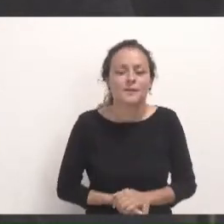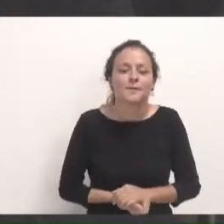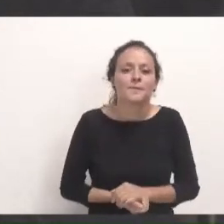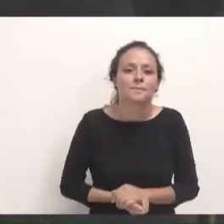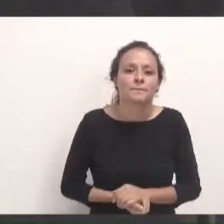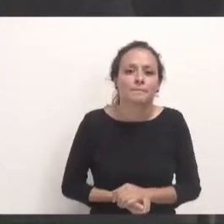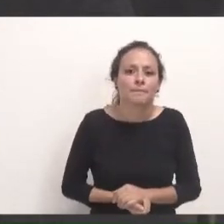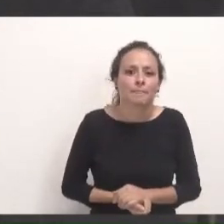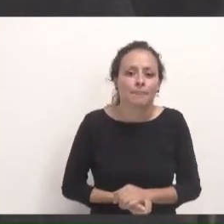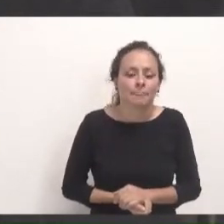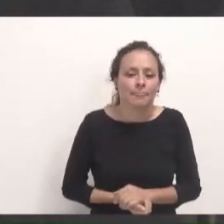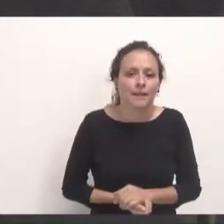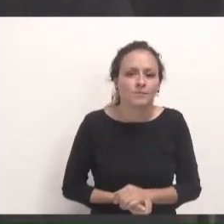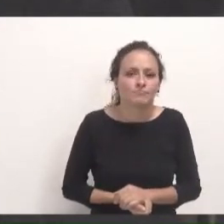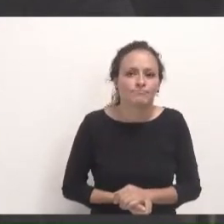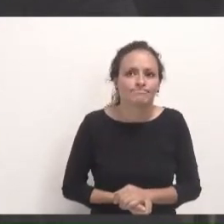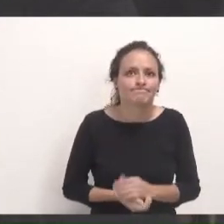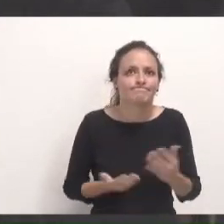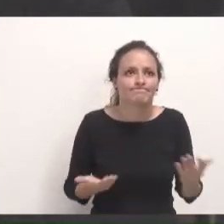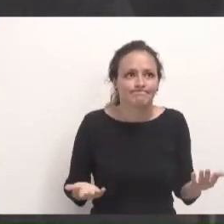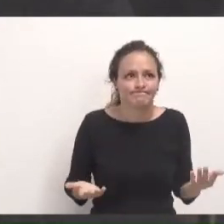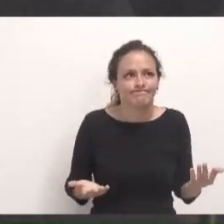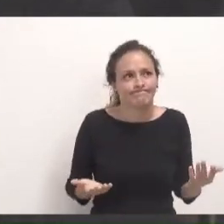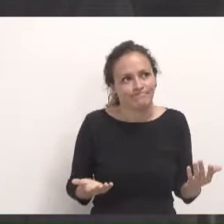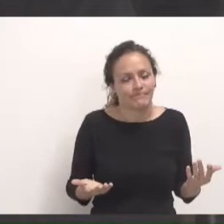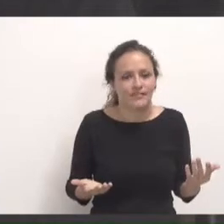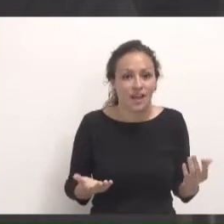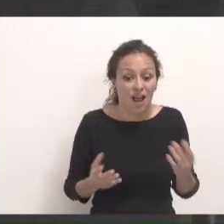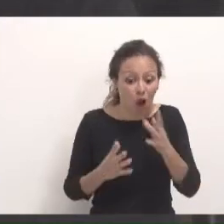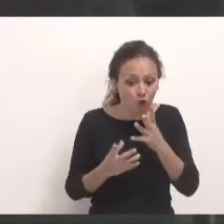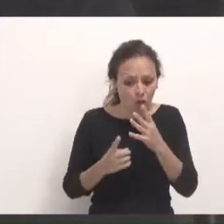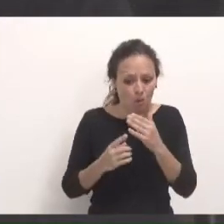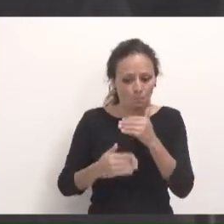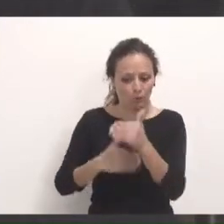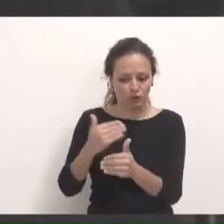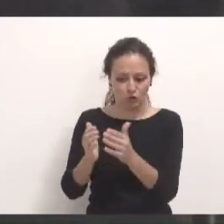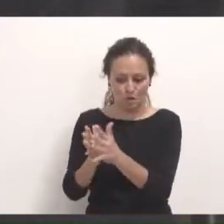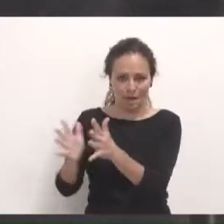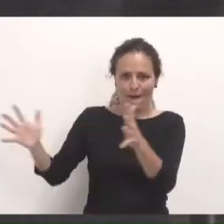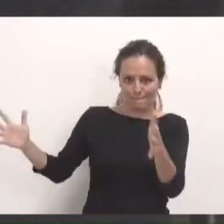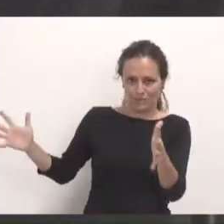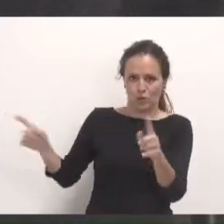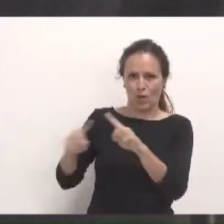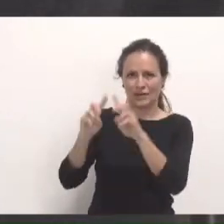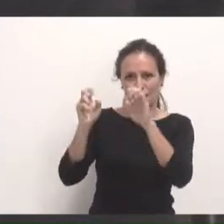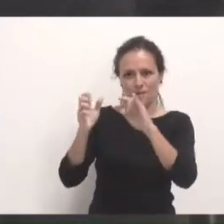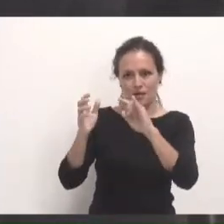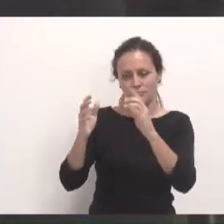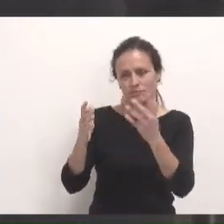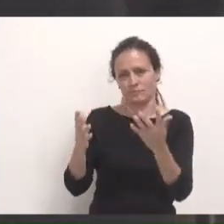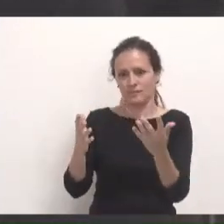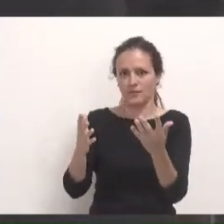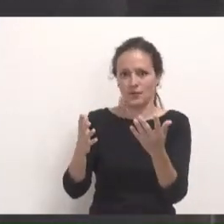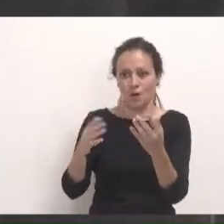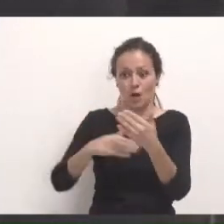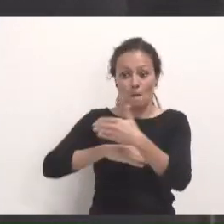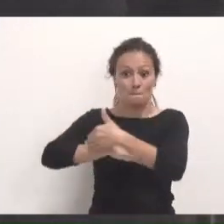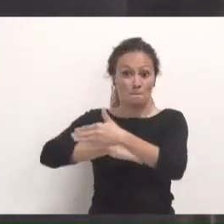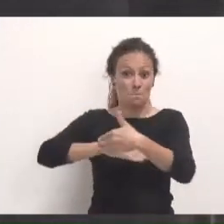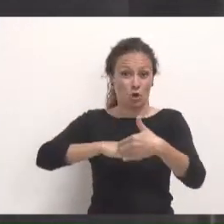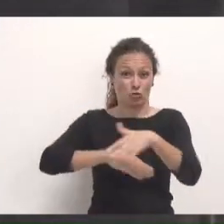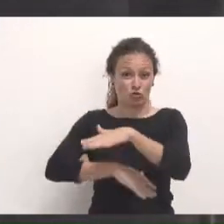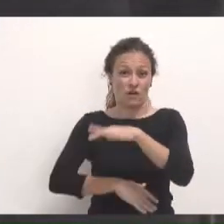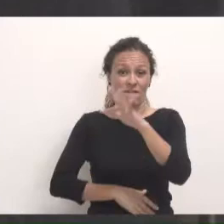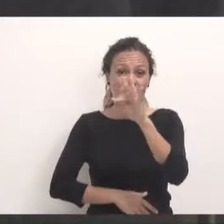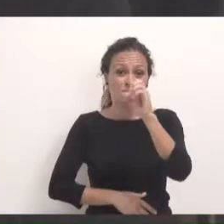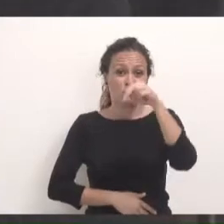ante una parte de un proceso mucho más amplio que tiene que ver con el proyecto de construir un puerto en la zona de